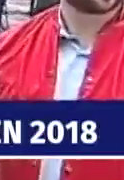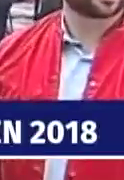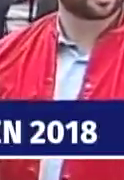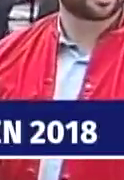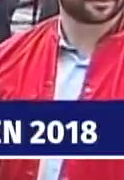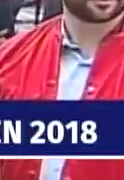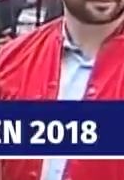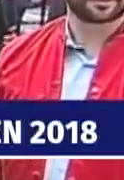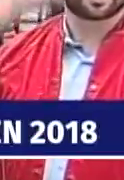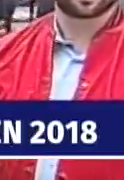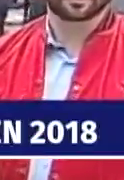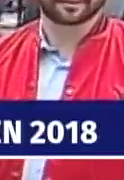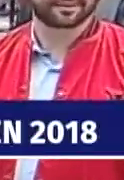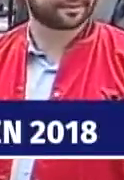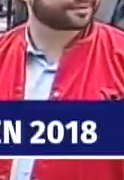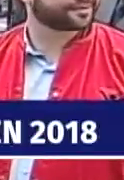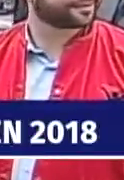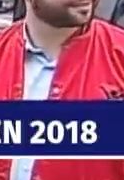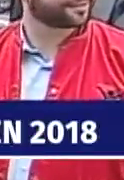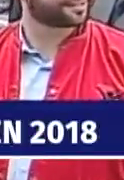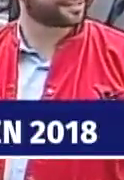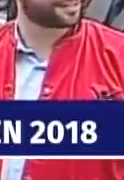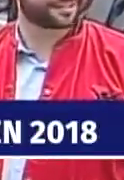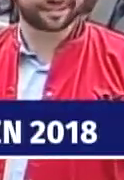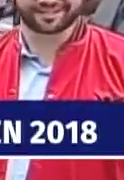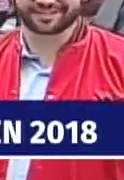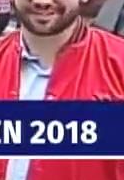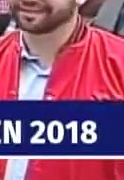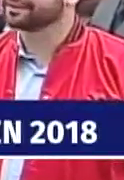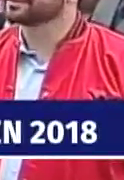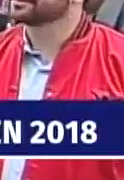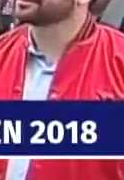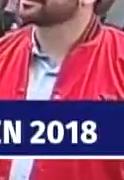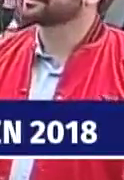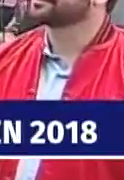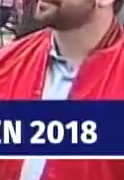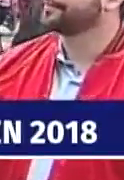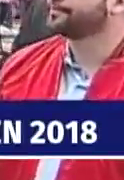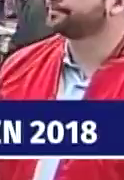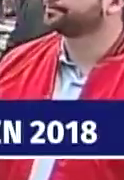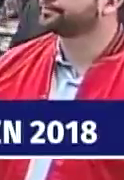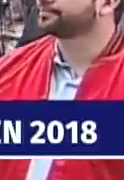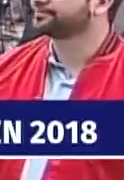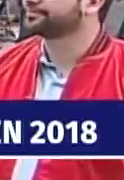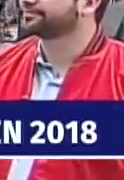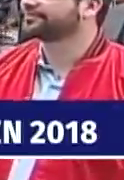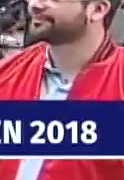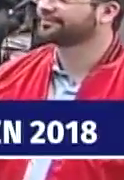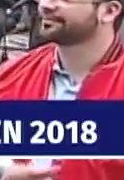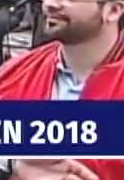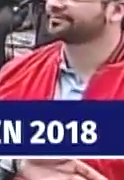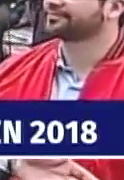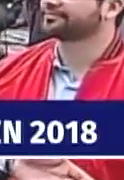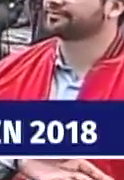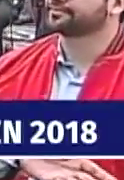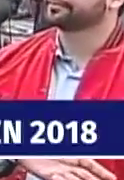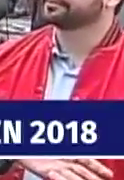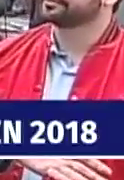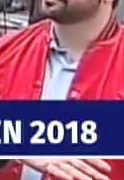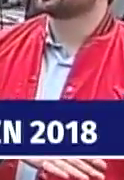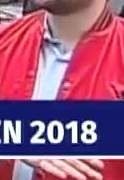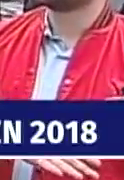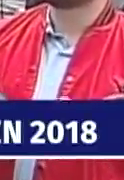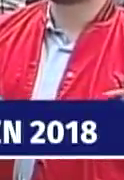año 2018, desde poesía, desde conciertos infantiles, además talleres en diferentes áreas